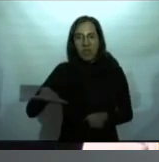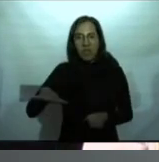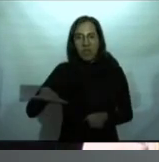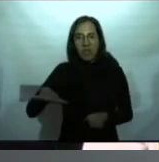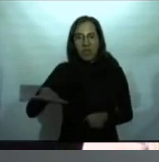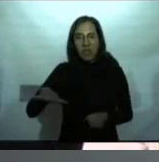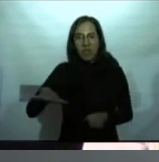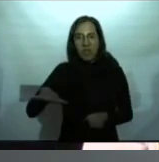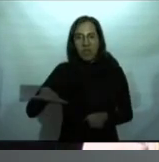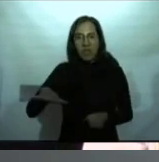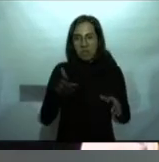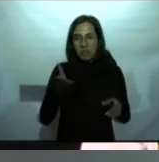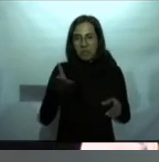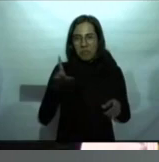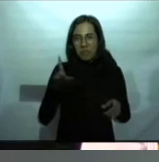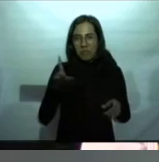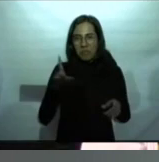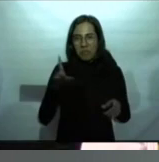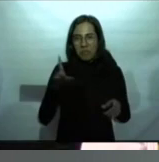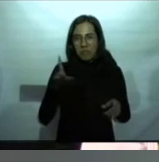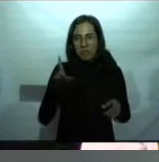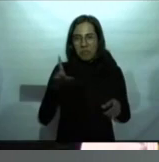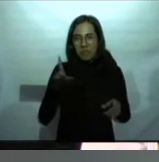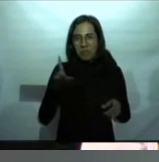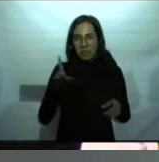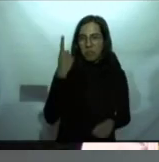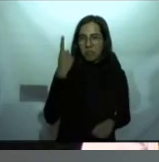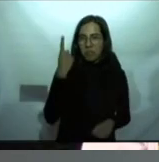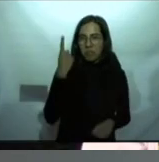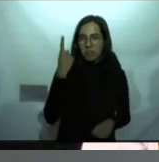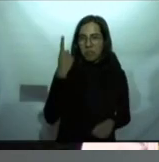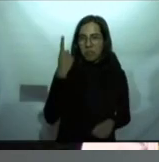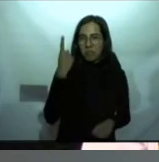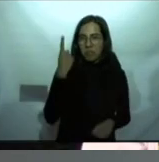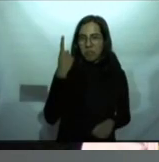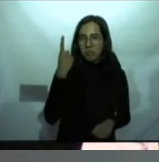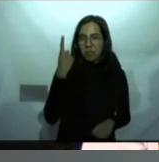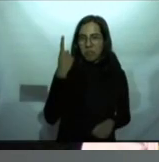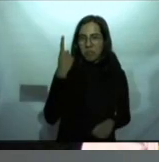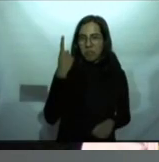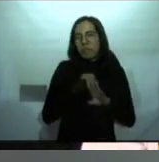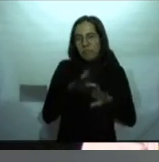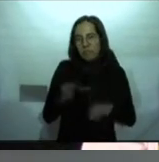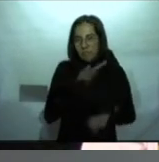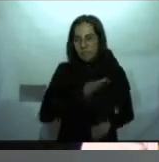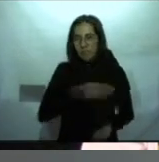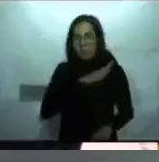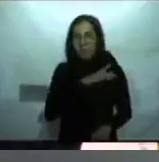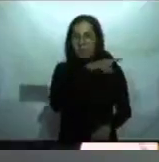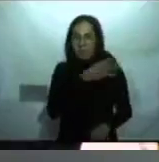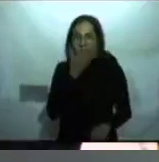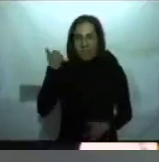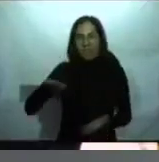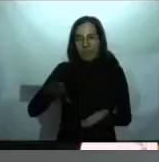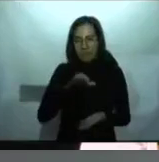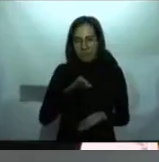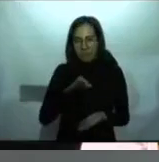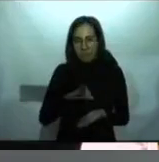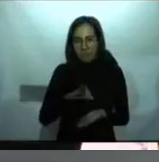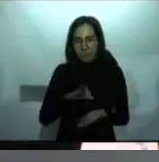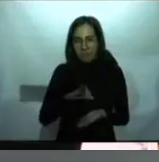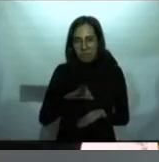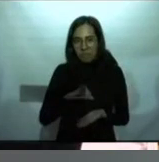Benito Juárez, pero faltan más. Allá cuando fui jefa de gobierno hice dos universidades